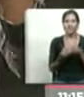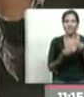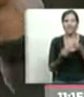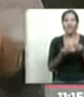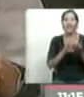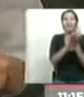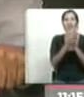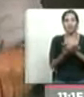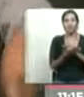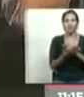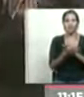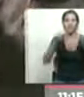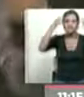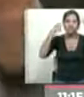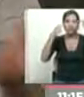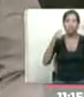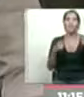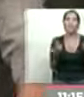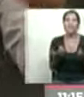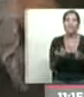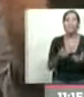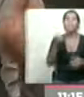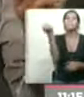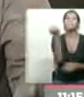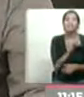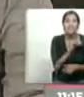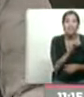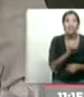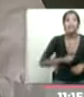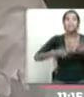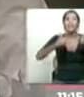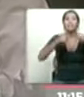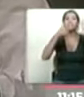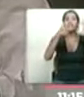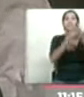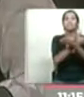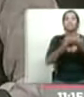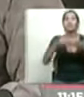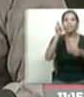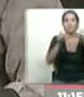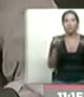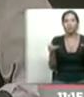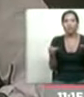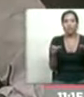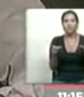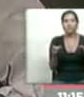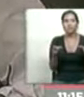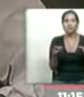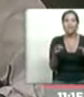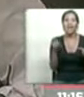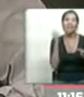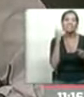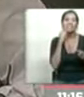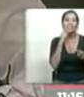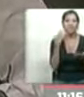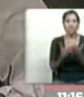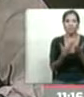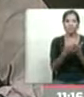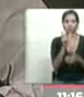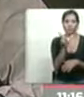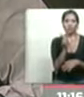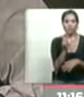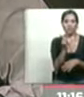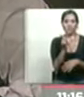acabar con el chavismo. Es decir, asesinar a más de 6 millones de personas activas en el partido.